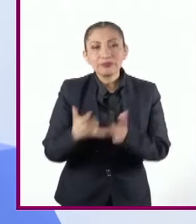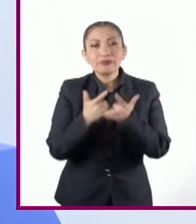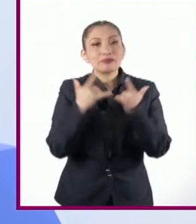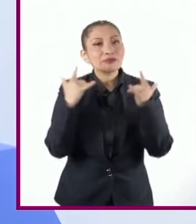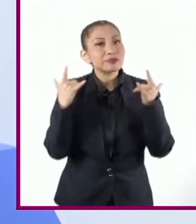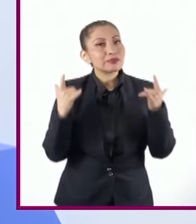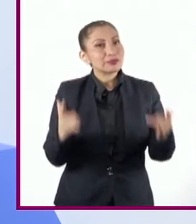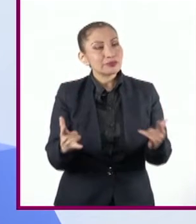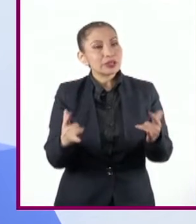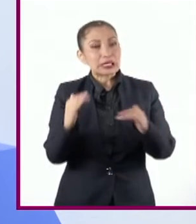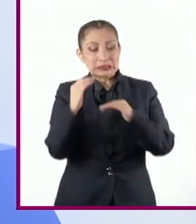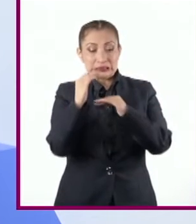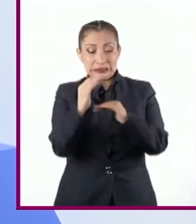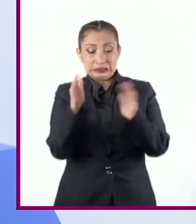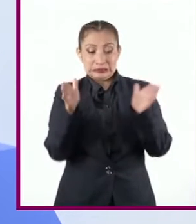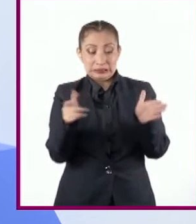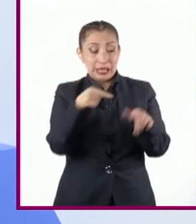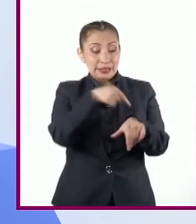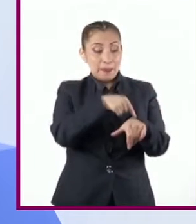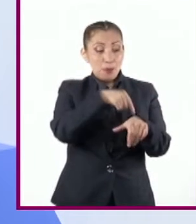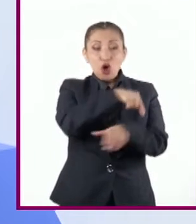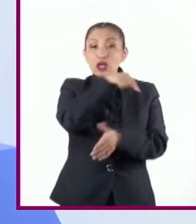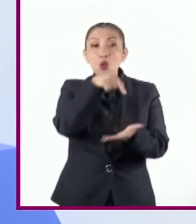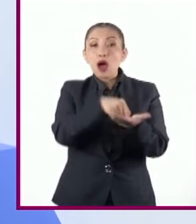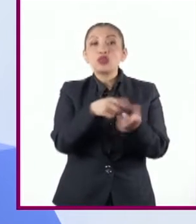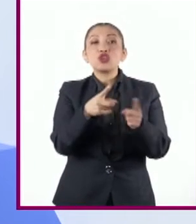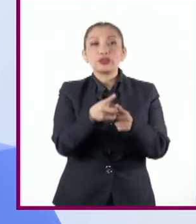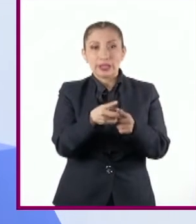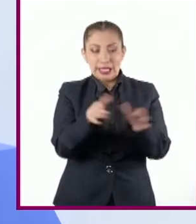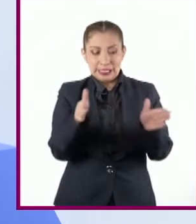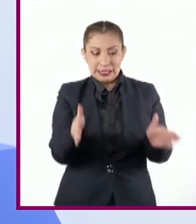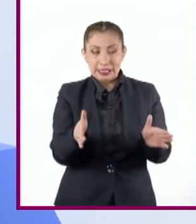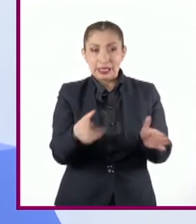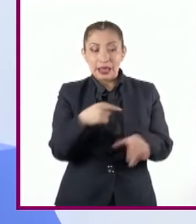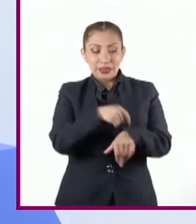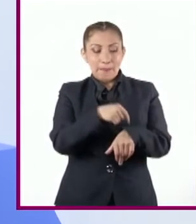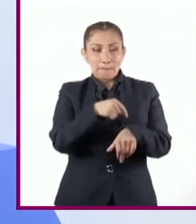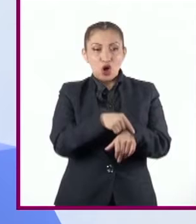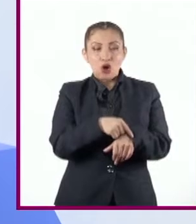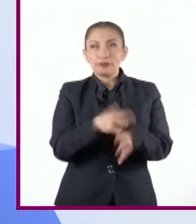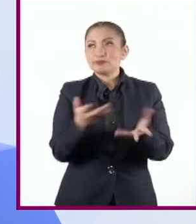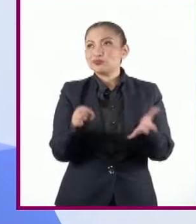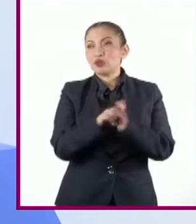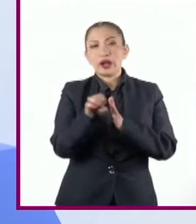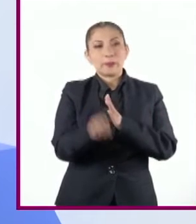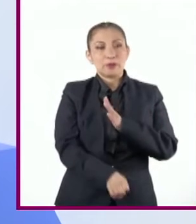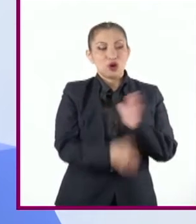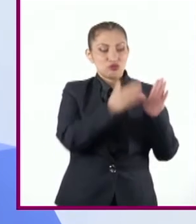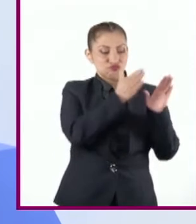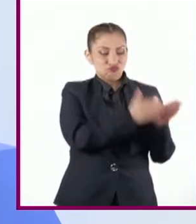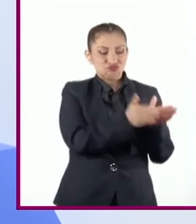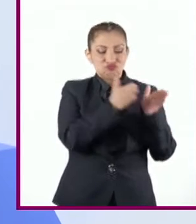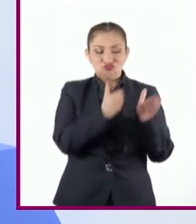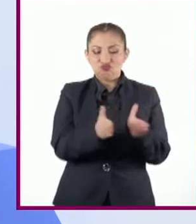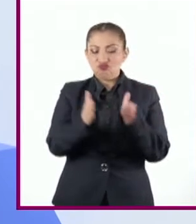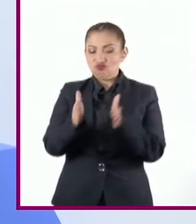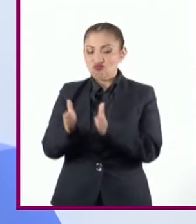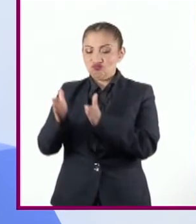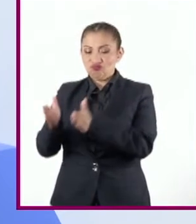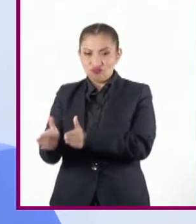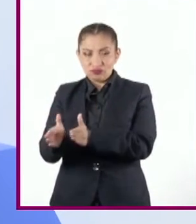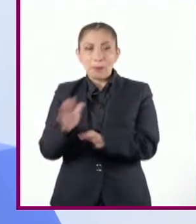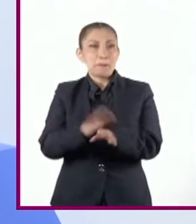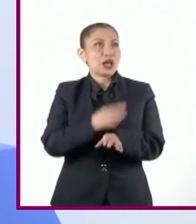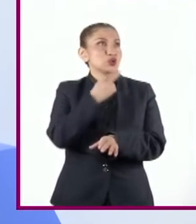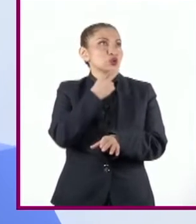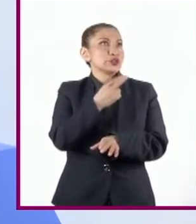historia se delimita en tiempo y espacio. En lo que respecta al tiempo, me refiero a las divisiones que se le pueden dar. Las